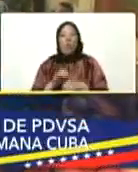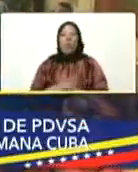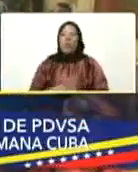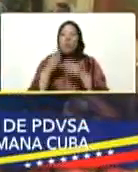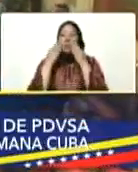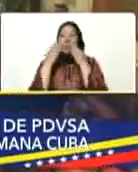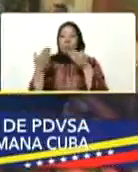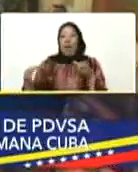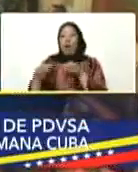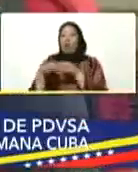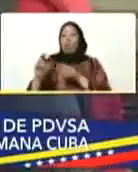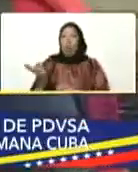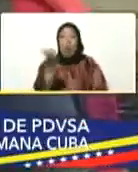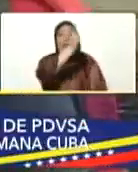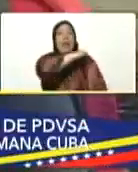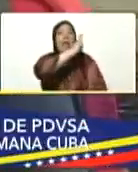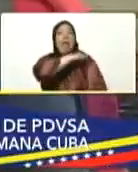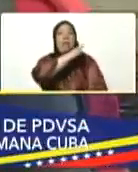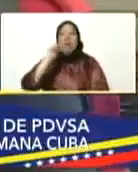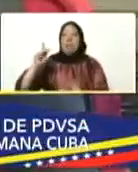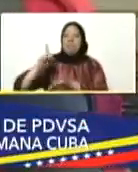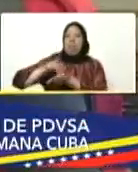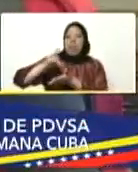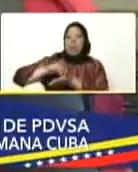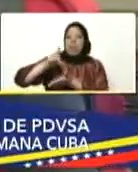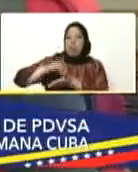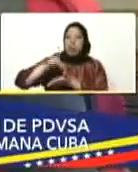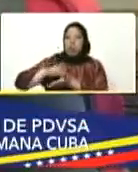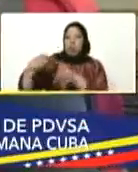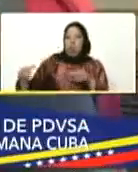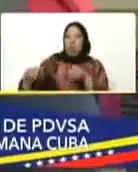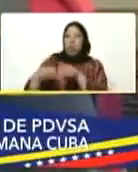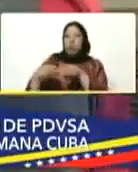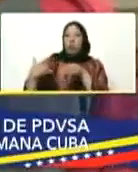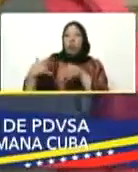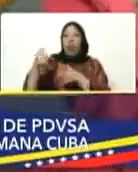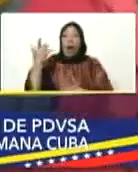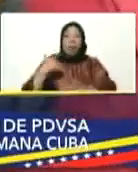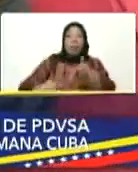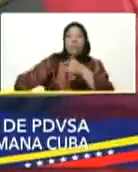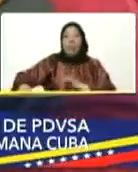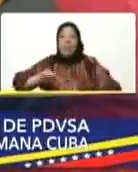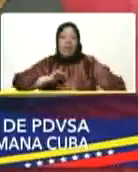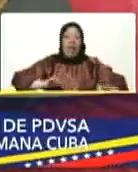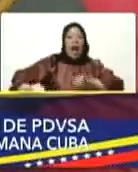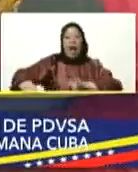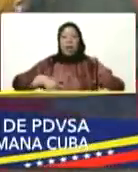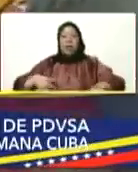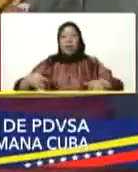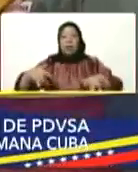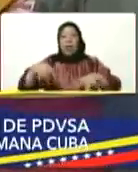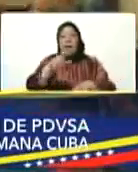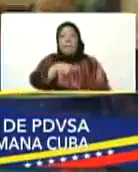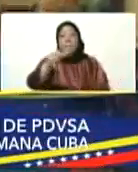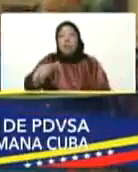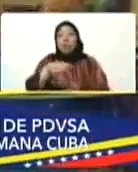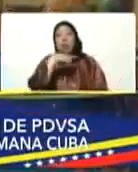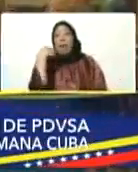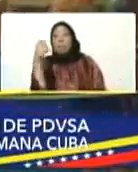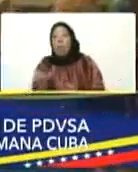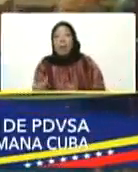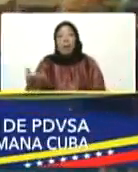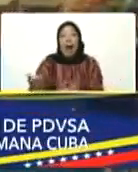de la delegación venezolana que participó en esta heroica acción para salvar vidas en Cuba en estas